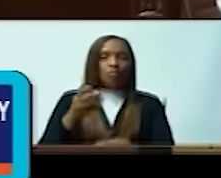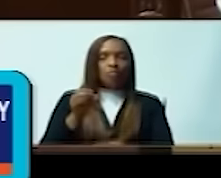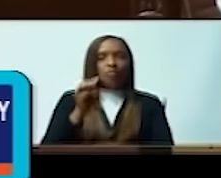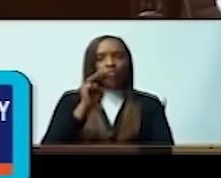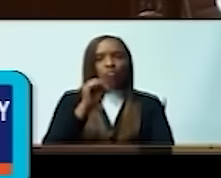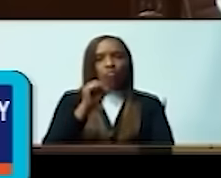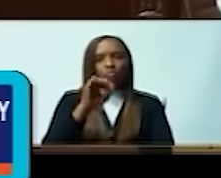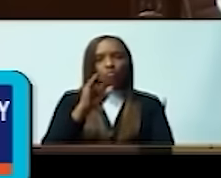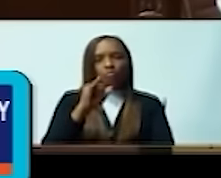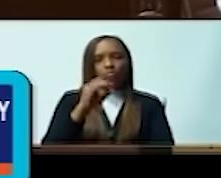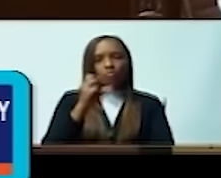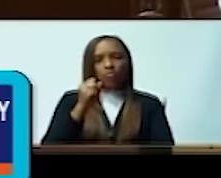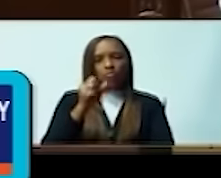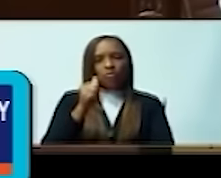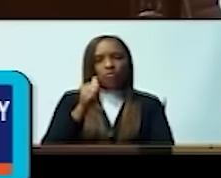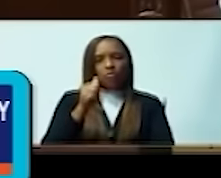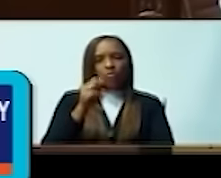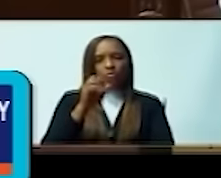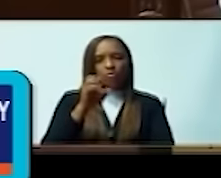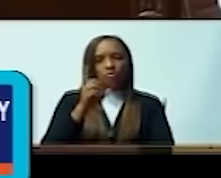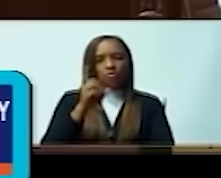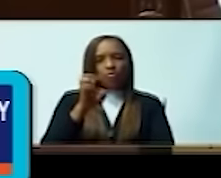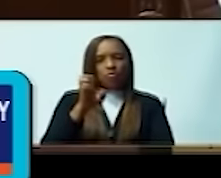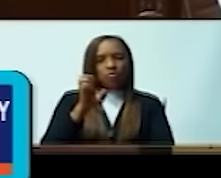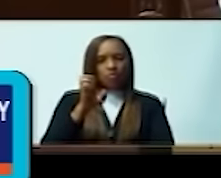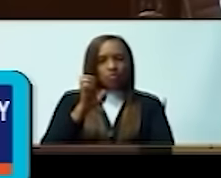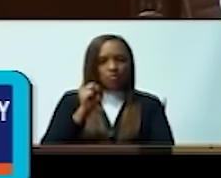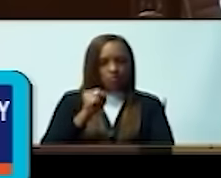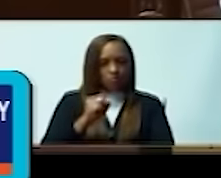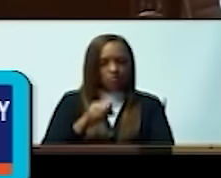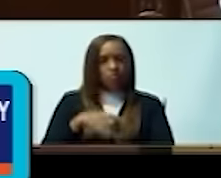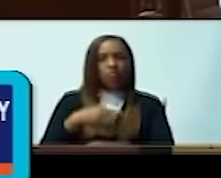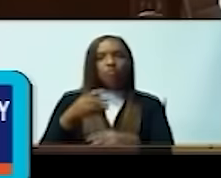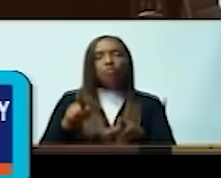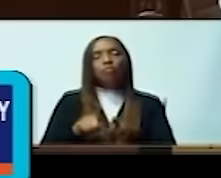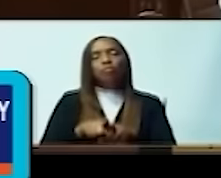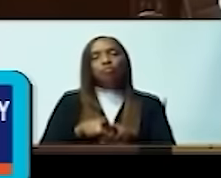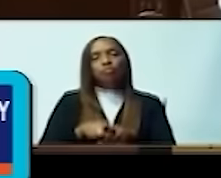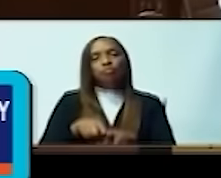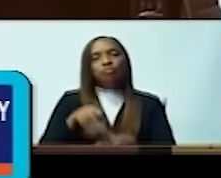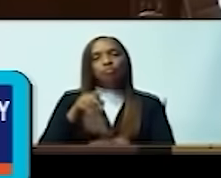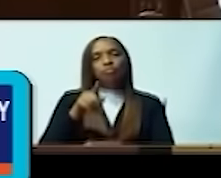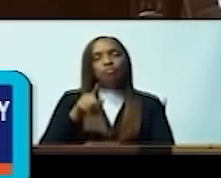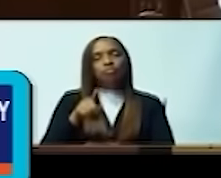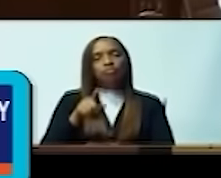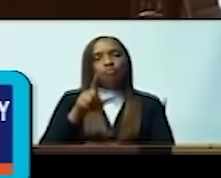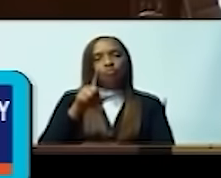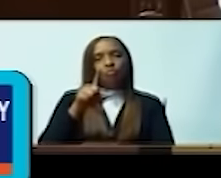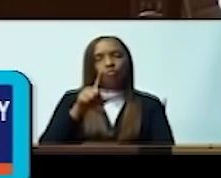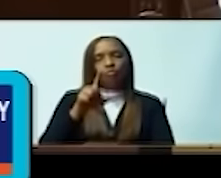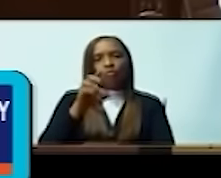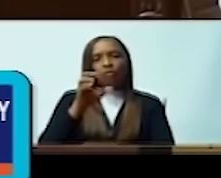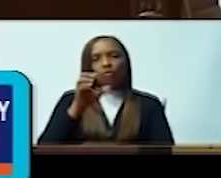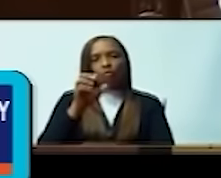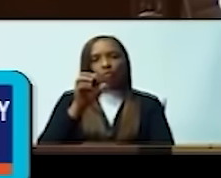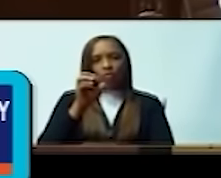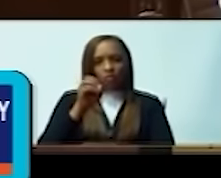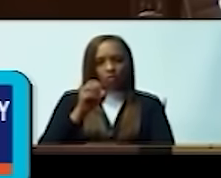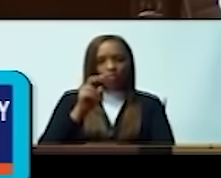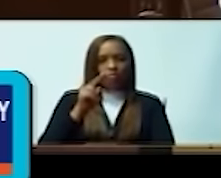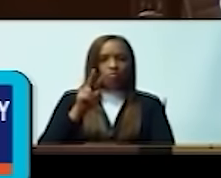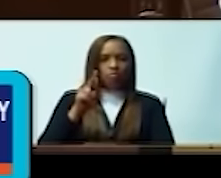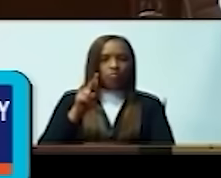que crea el Sistema Nacional de Inteligencia, que lo propone la doctora Lourdes Aybar,